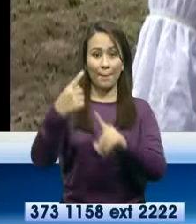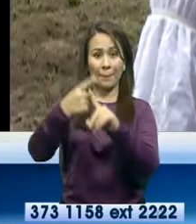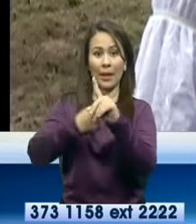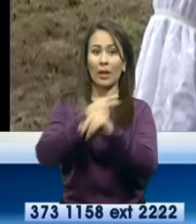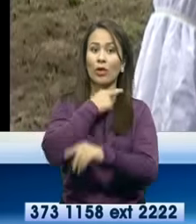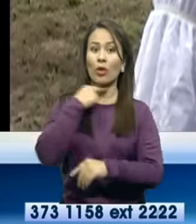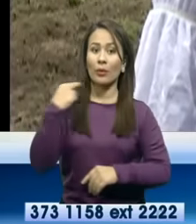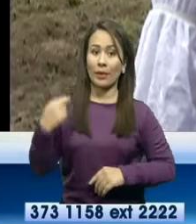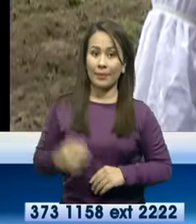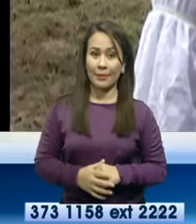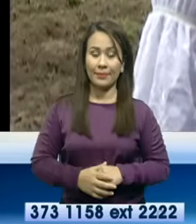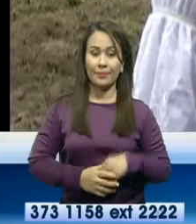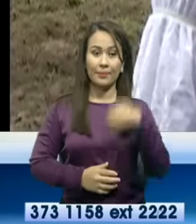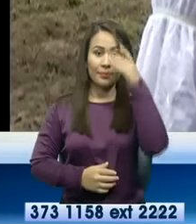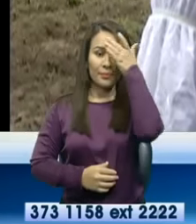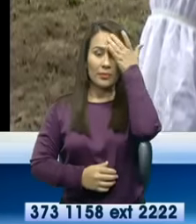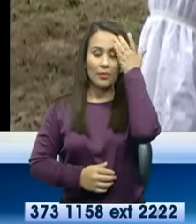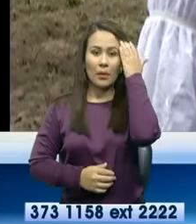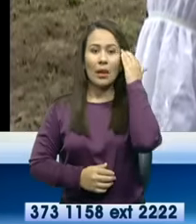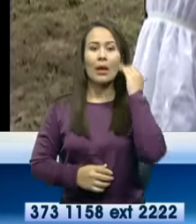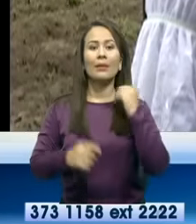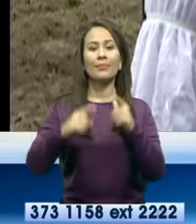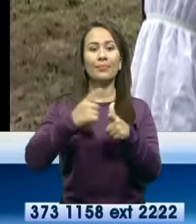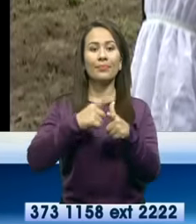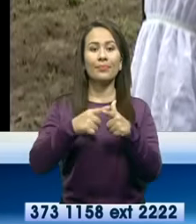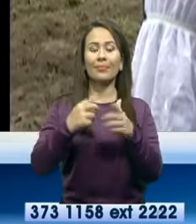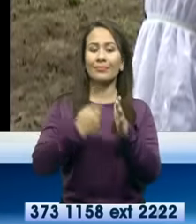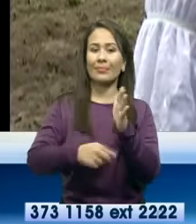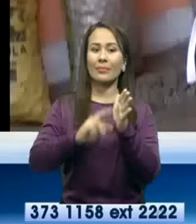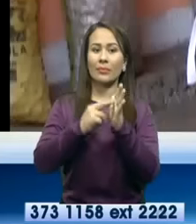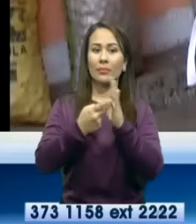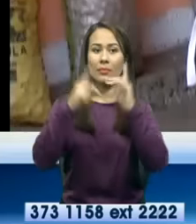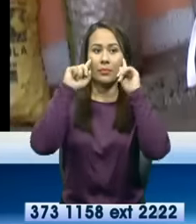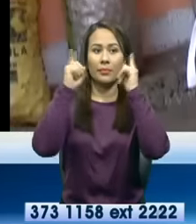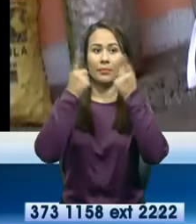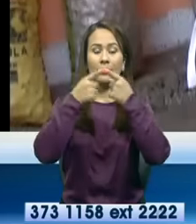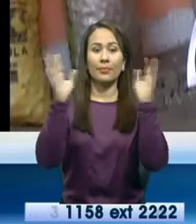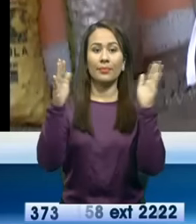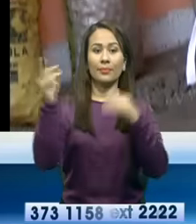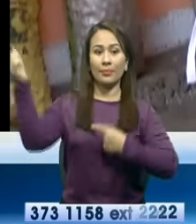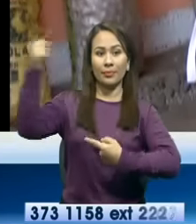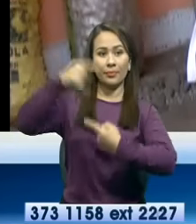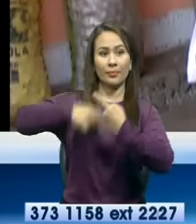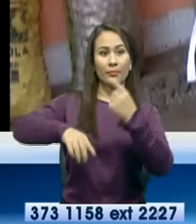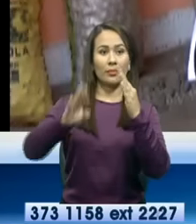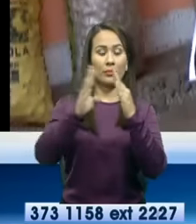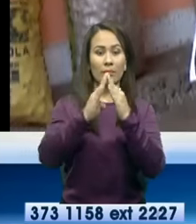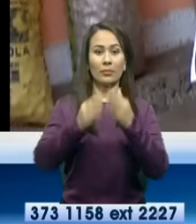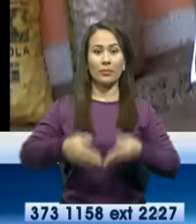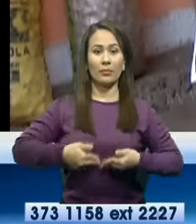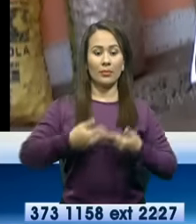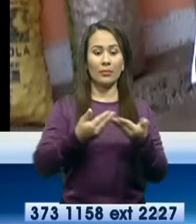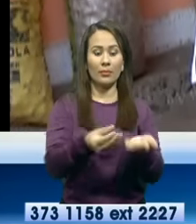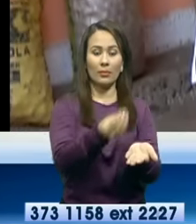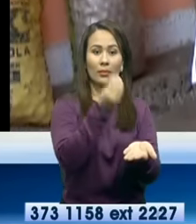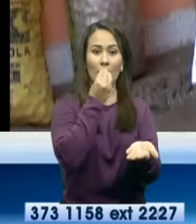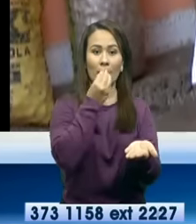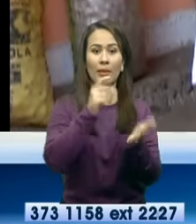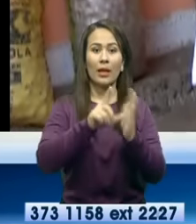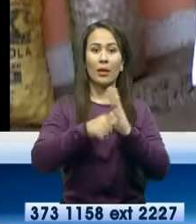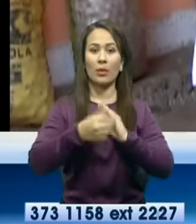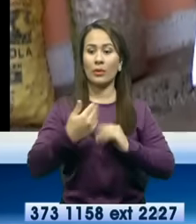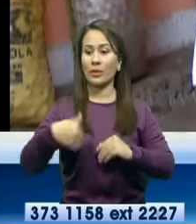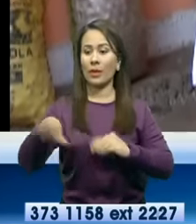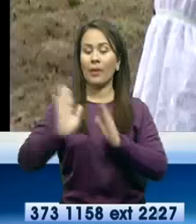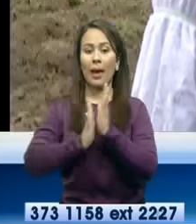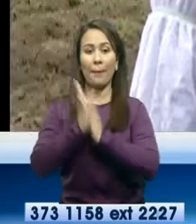noviembre. Entonces, el ángel viene de su casa, de alguna comunidad, y luego se va a oír